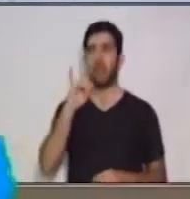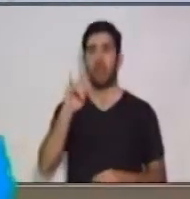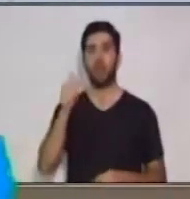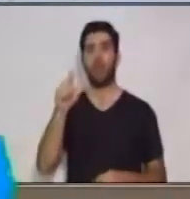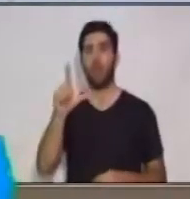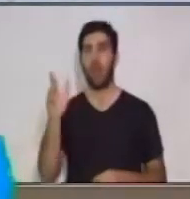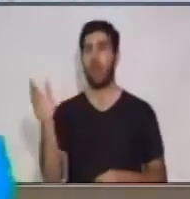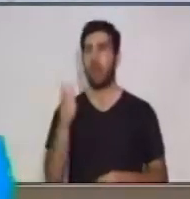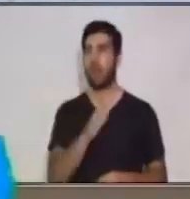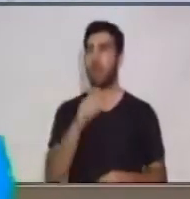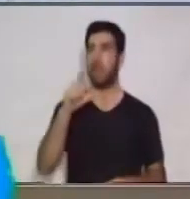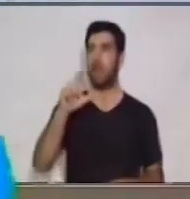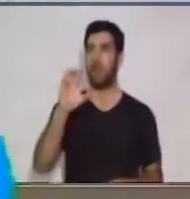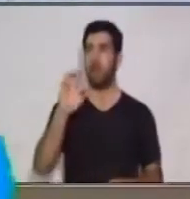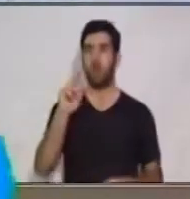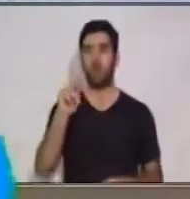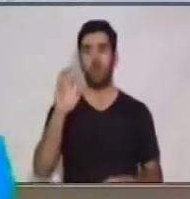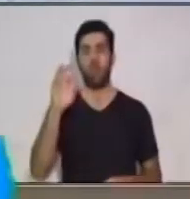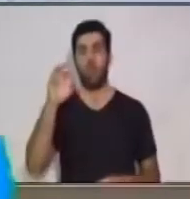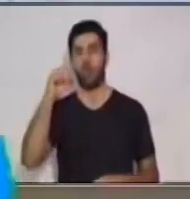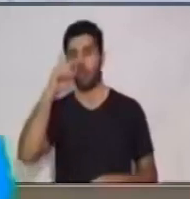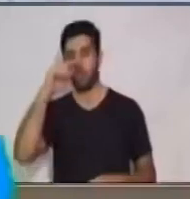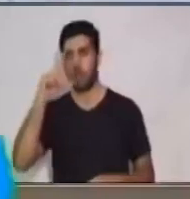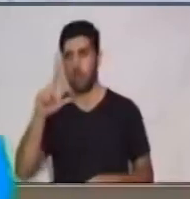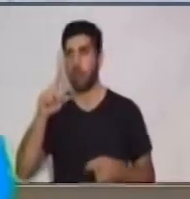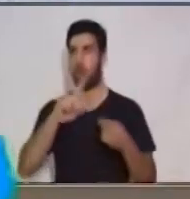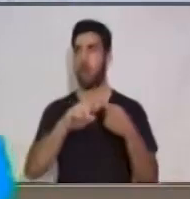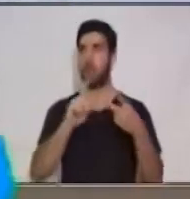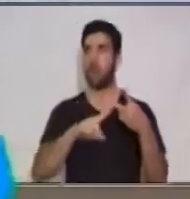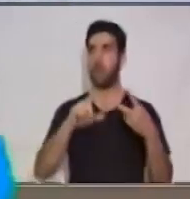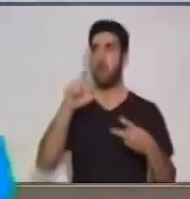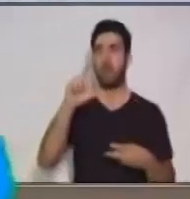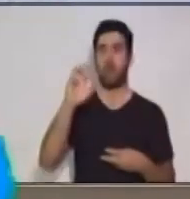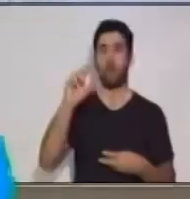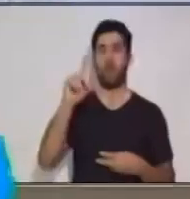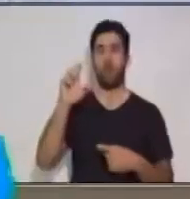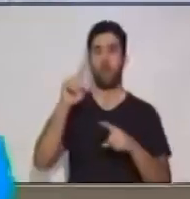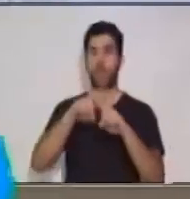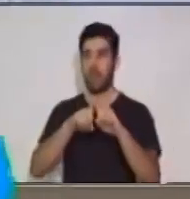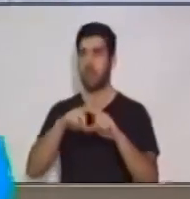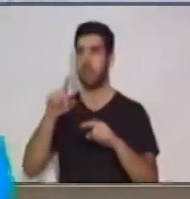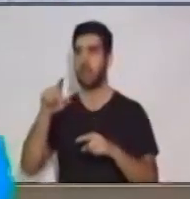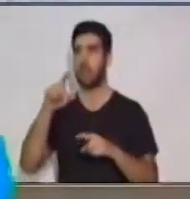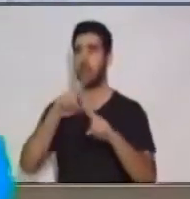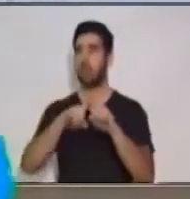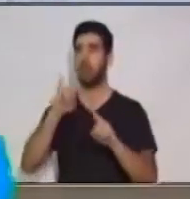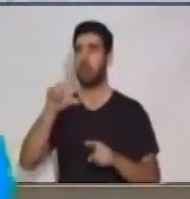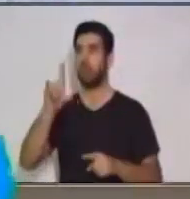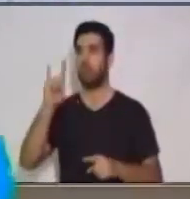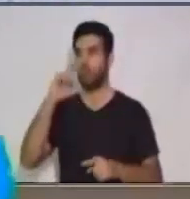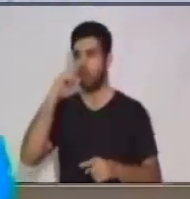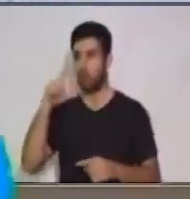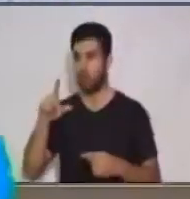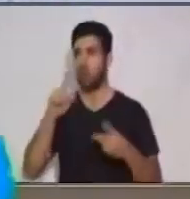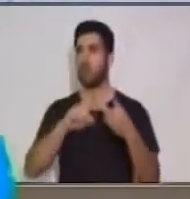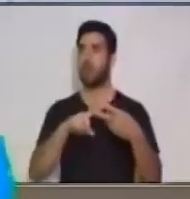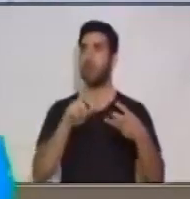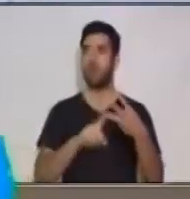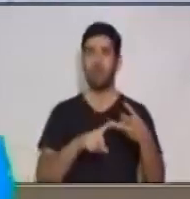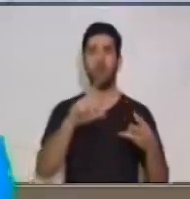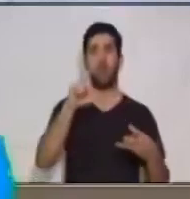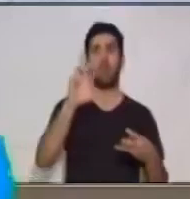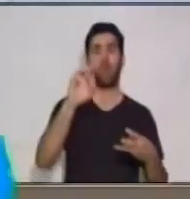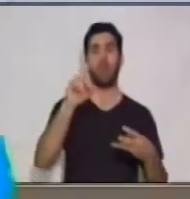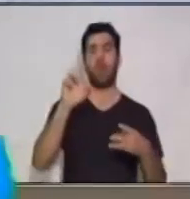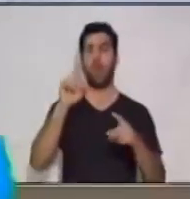poemas de la cultura azteca, el Códex Xolotl, que es otro, el Códex Borgia, que son códices pues